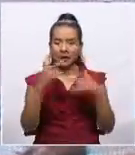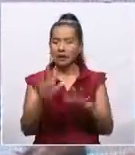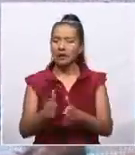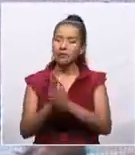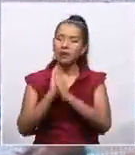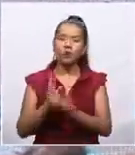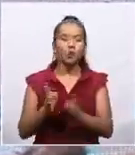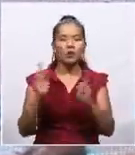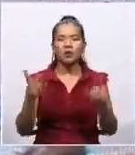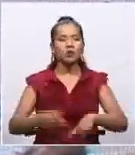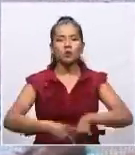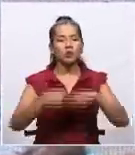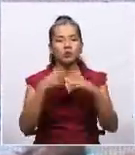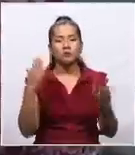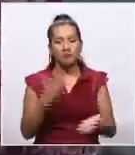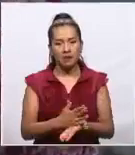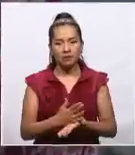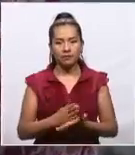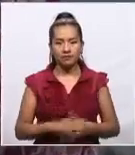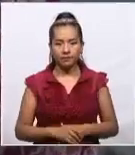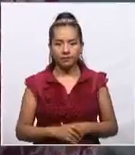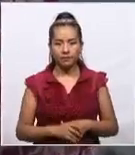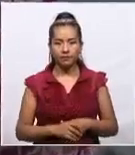que el paro se levante de una vez.